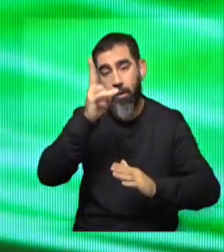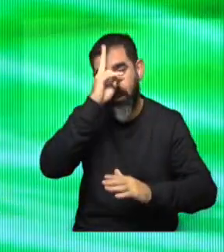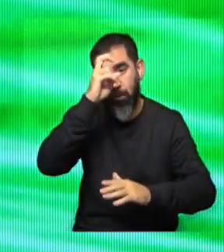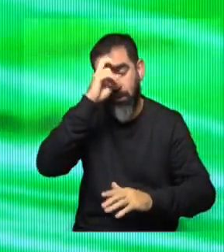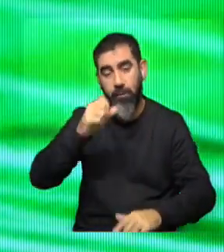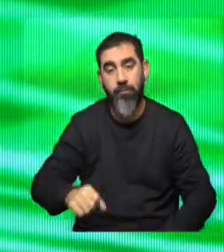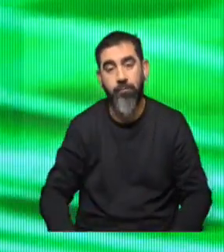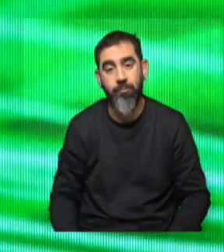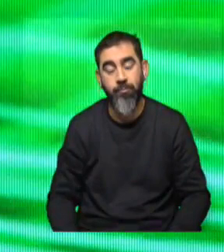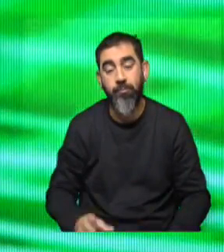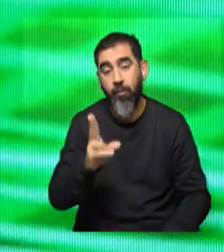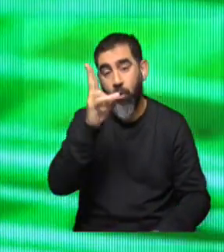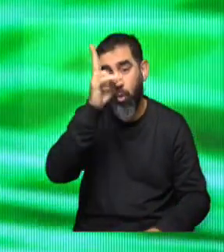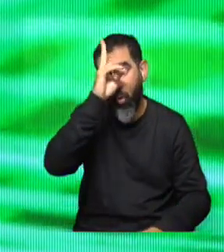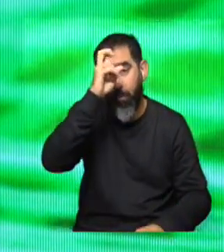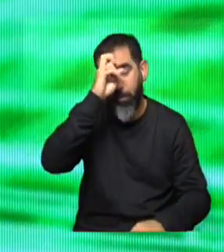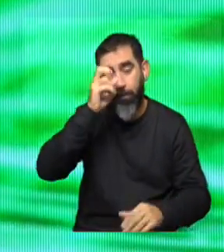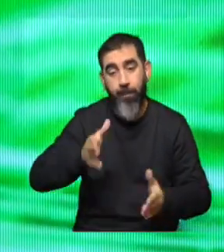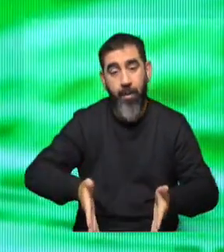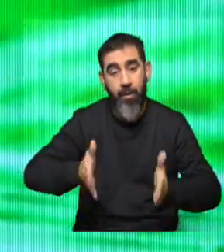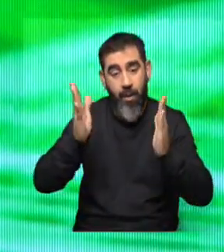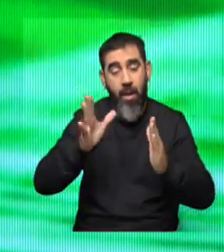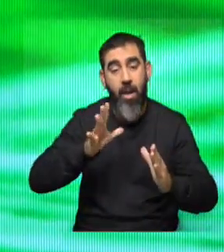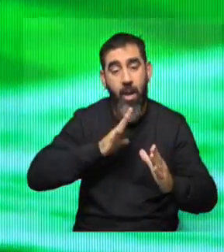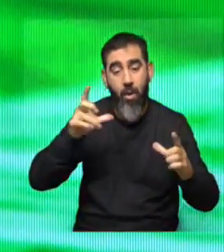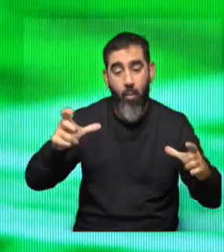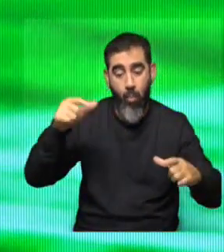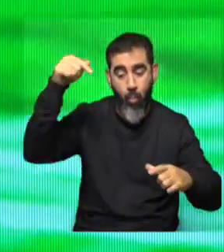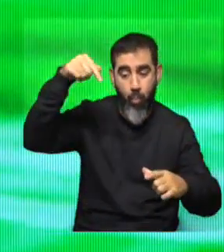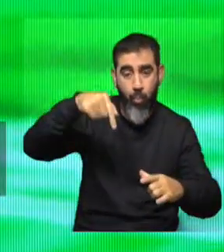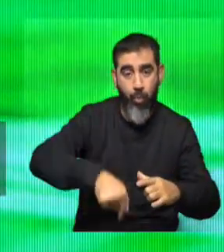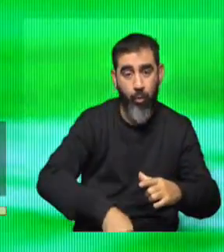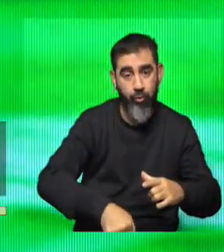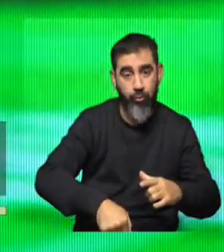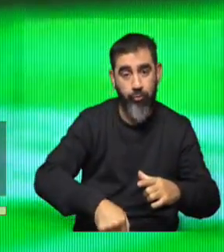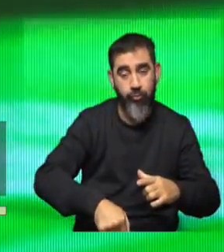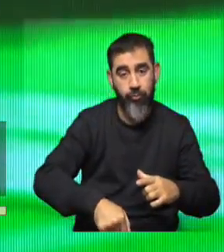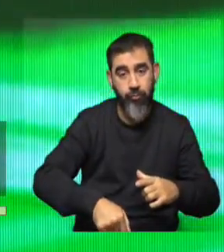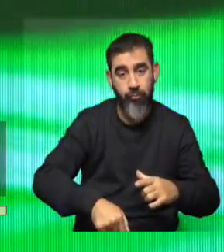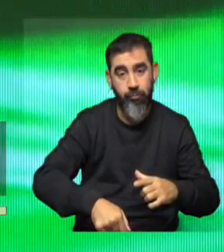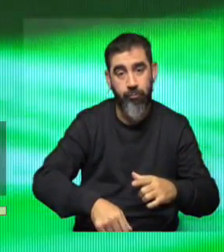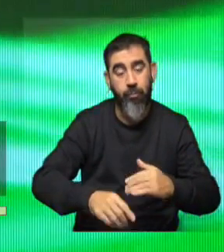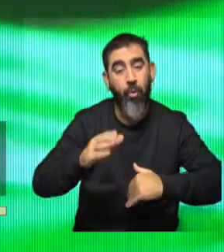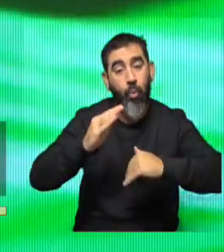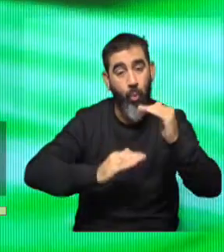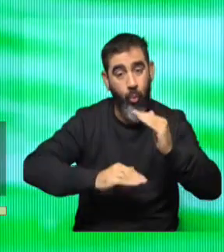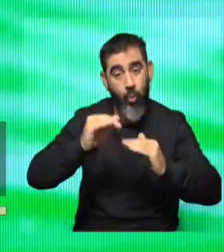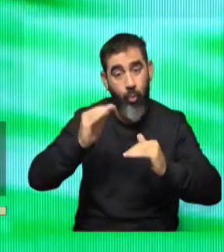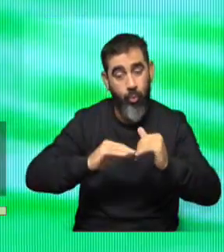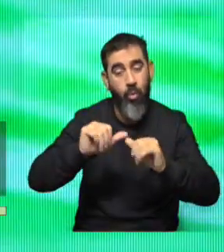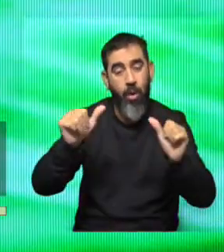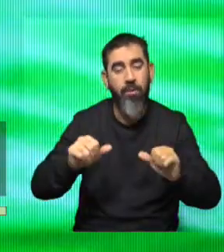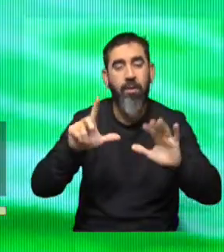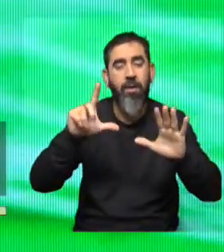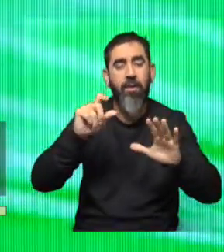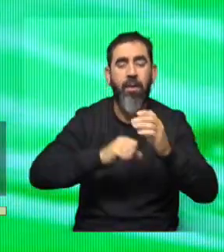eso si el clínicas tiene debajo un pozo que es este que fue usado inclusión en la construcción de clínica se hace